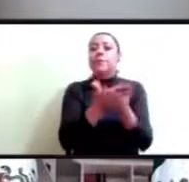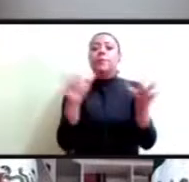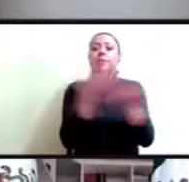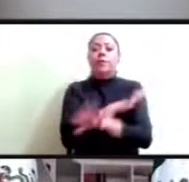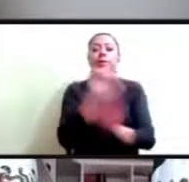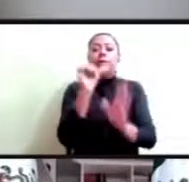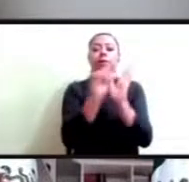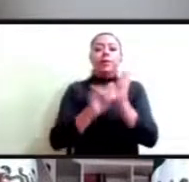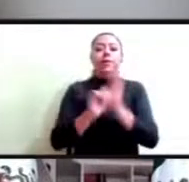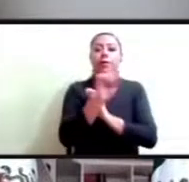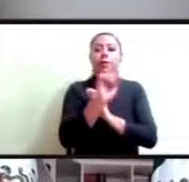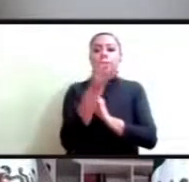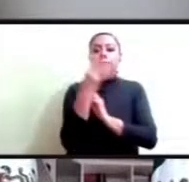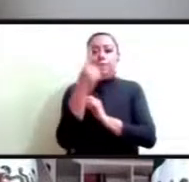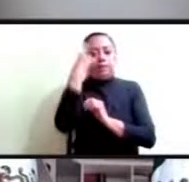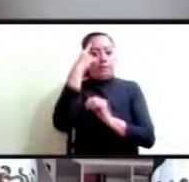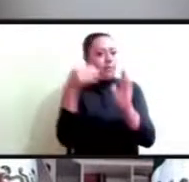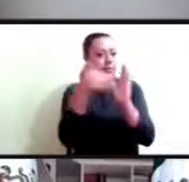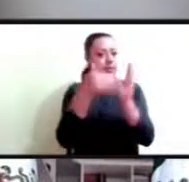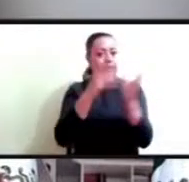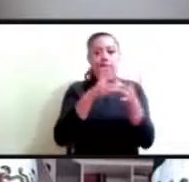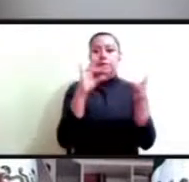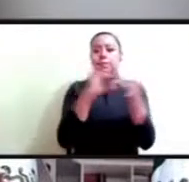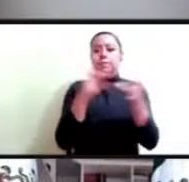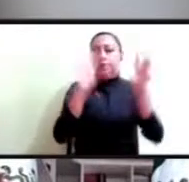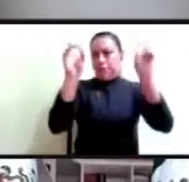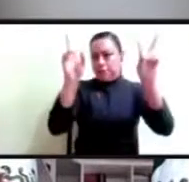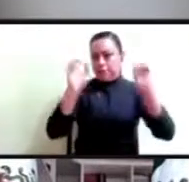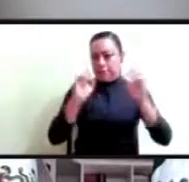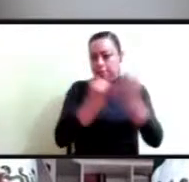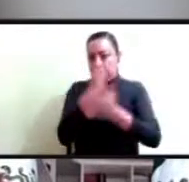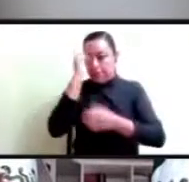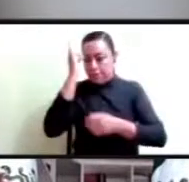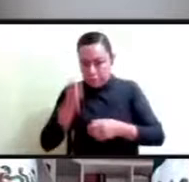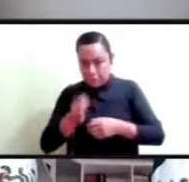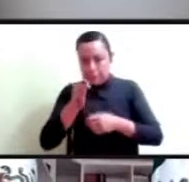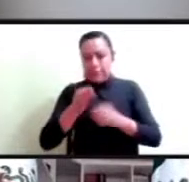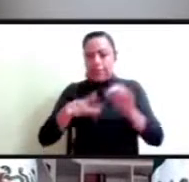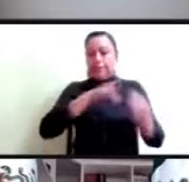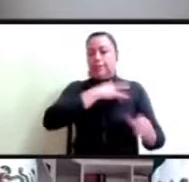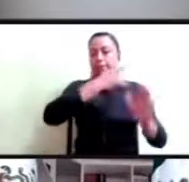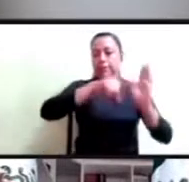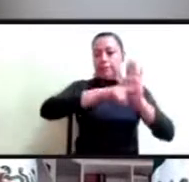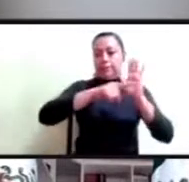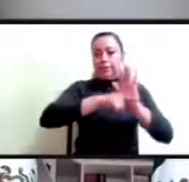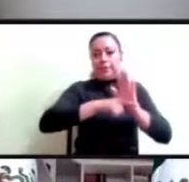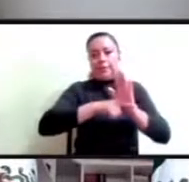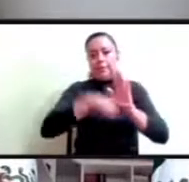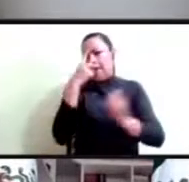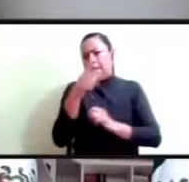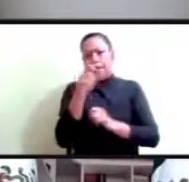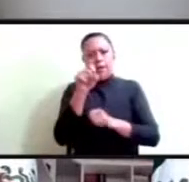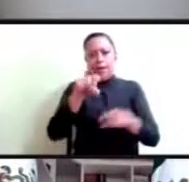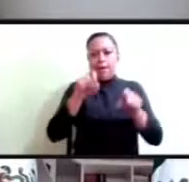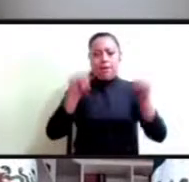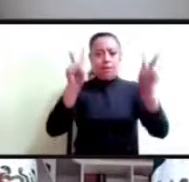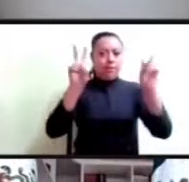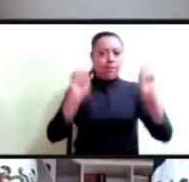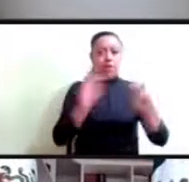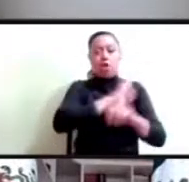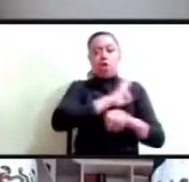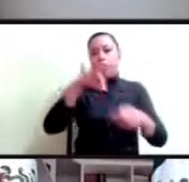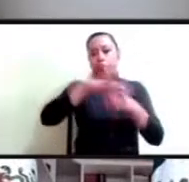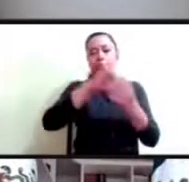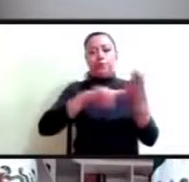104 para que señale que tratándose de dictámenes en sentido negativo que versen sobre una misma materia, podrán someterse a votación en un